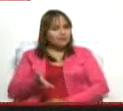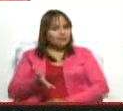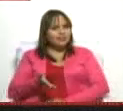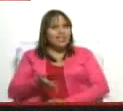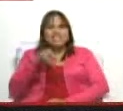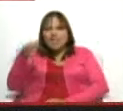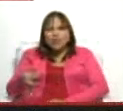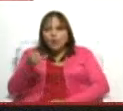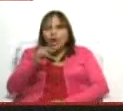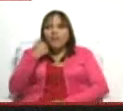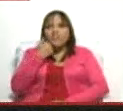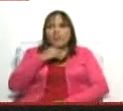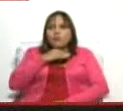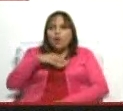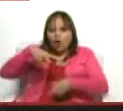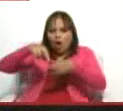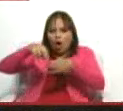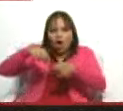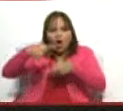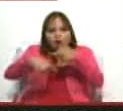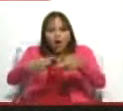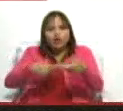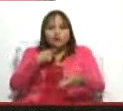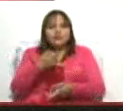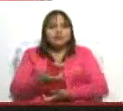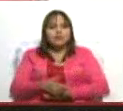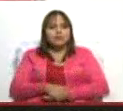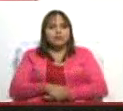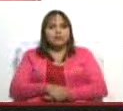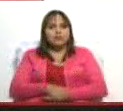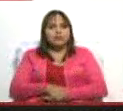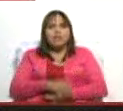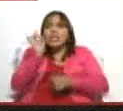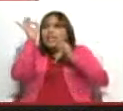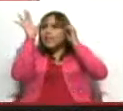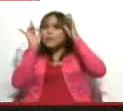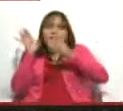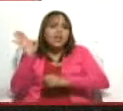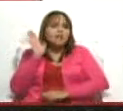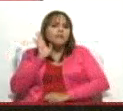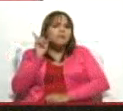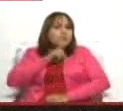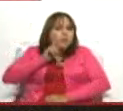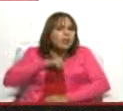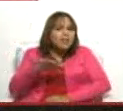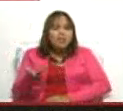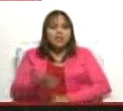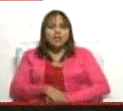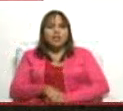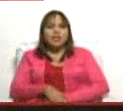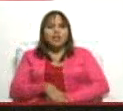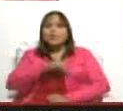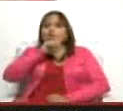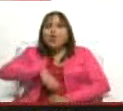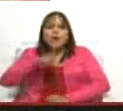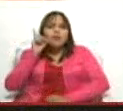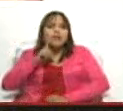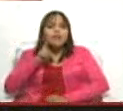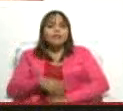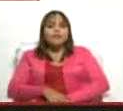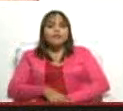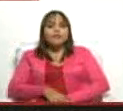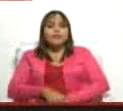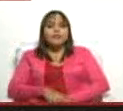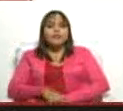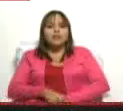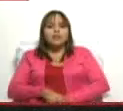Seguro que está envenenado, consecuencia de eso. Y ellos se inventan su propio relato. Claro, su corazoncito se les